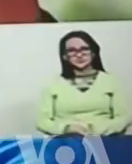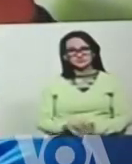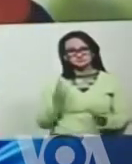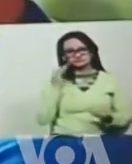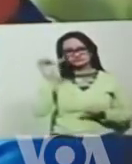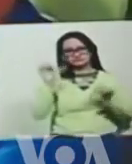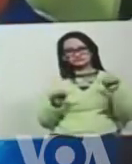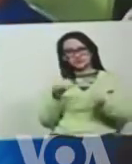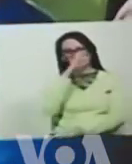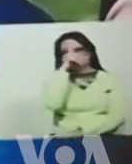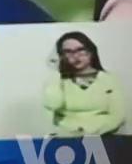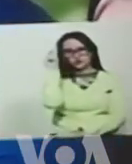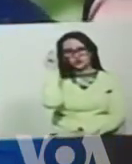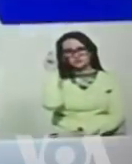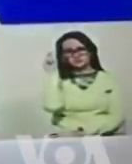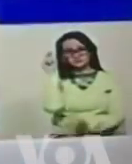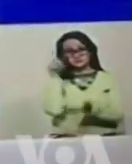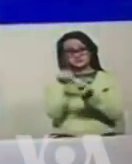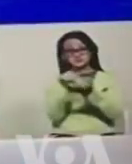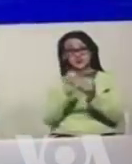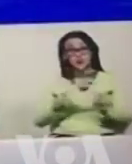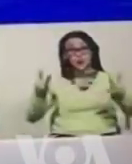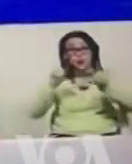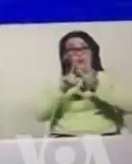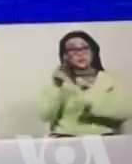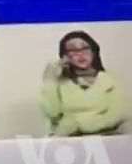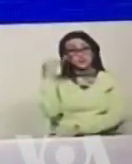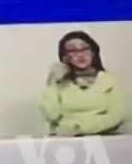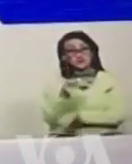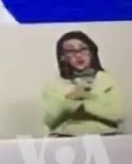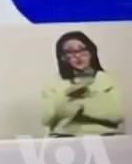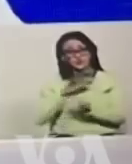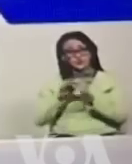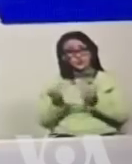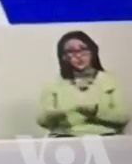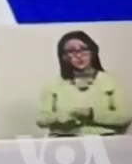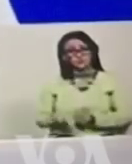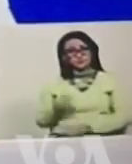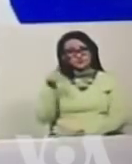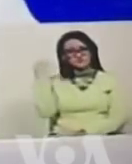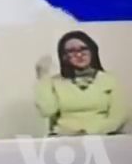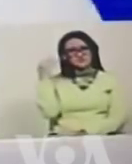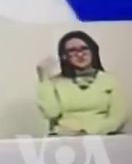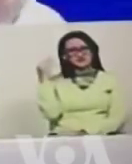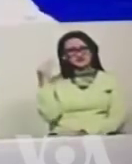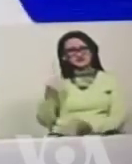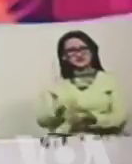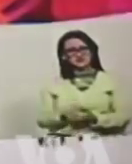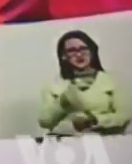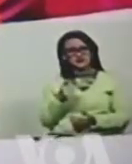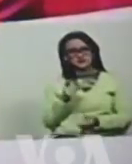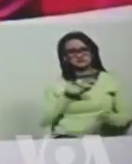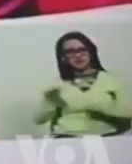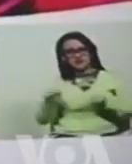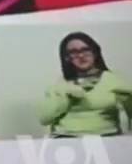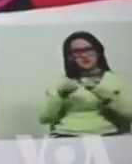de Donald Trump en la ONU, se creen el gobierno del mundo. Ellos se creen que ellos dictan las pautas del